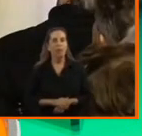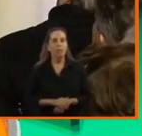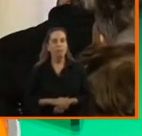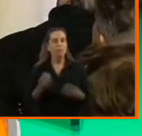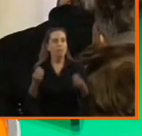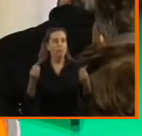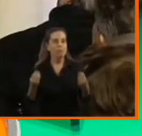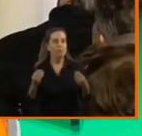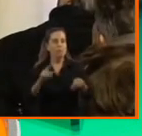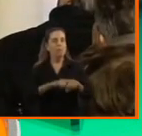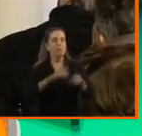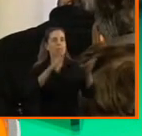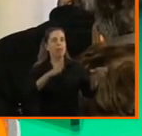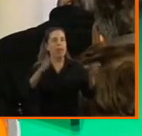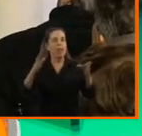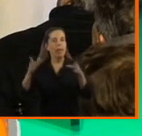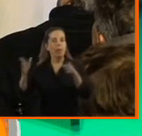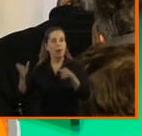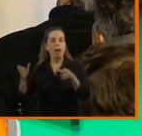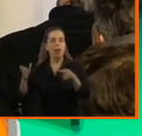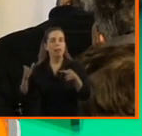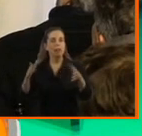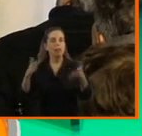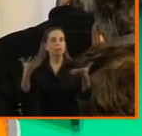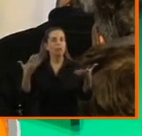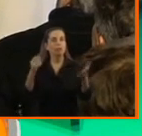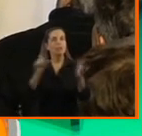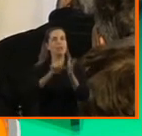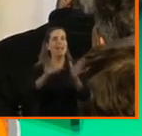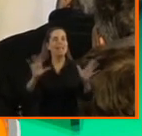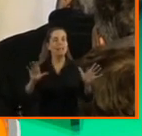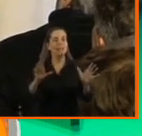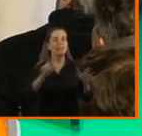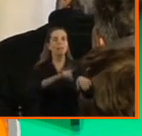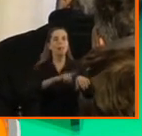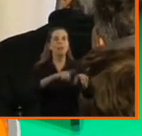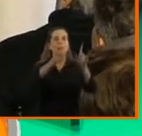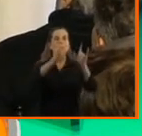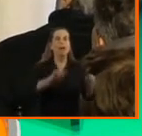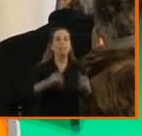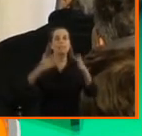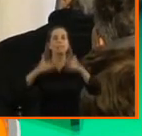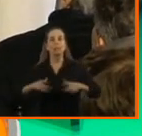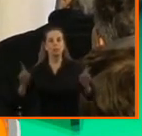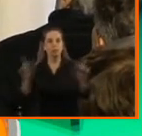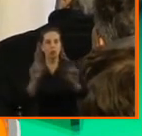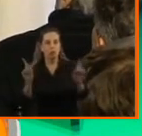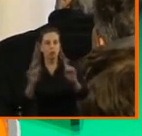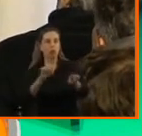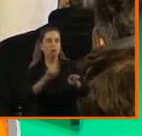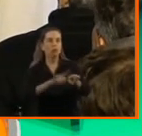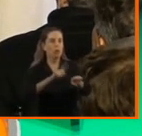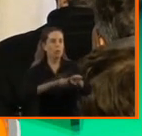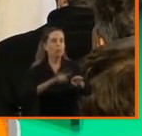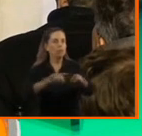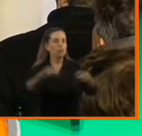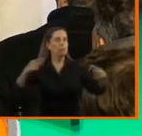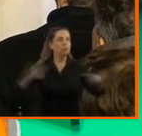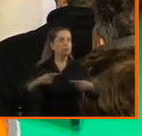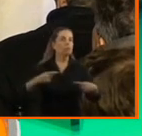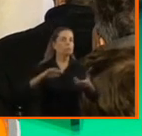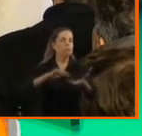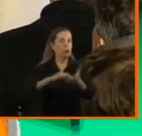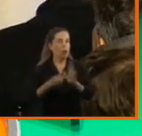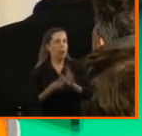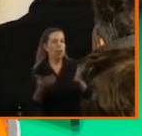en Argentina y que intenta conectar con cierta tradición supuestamente liberal del siglo XIX. Si usted le presta atención,